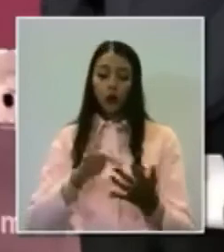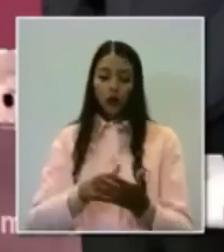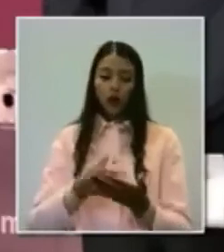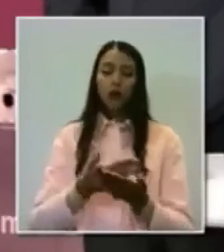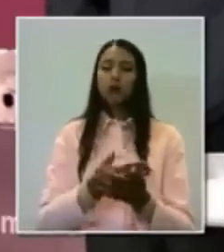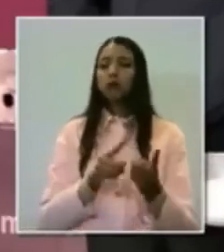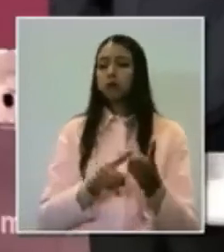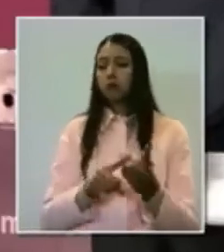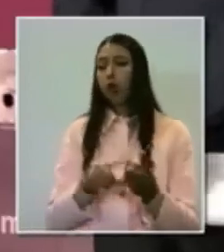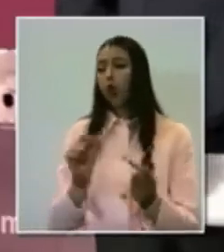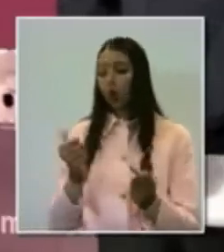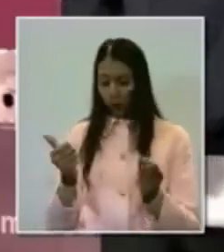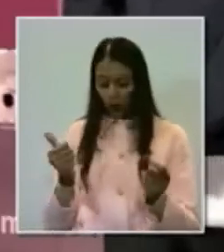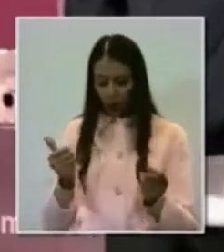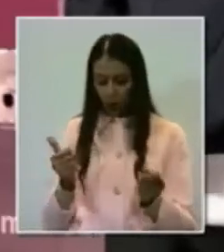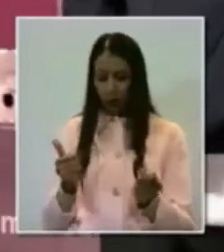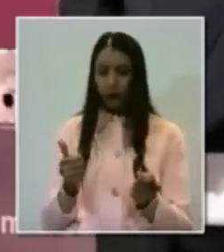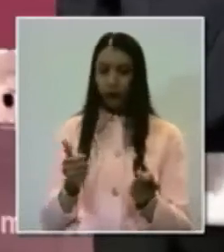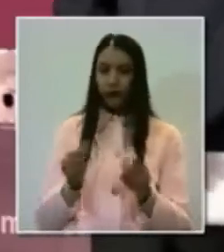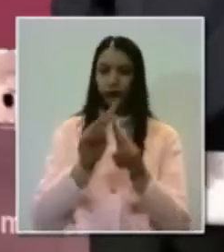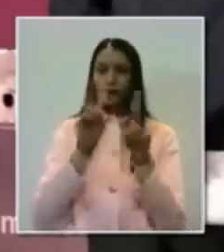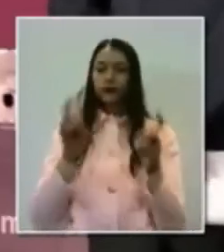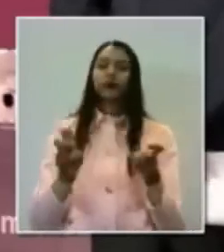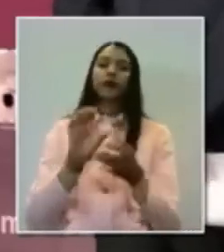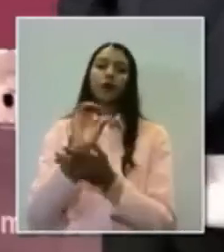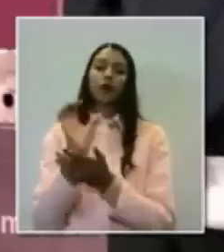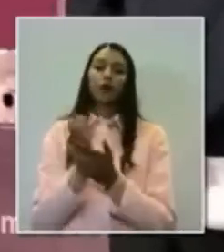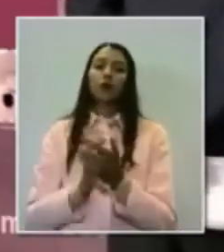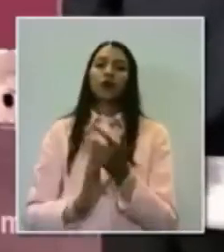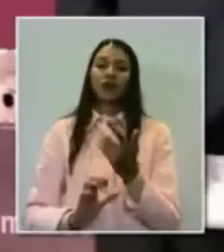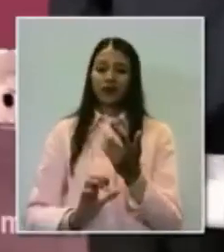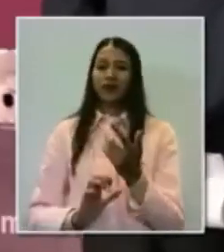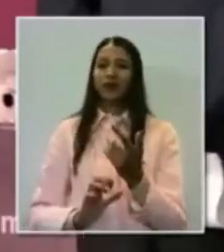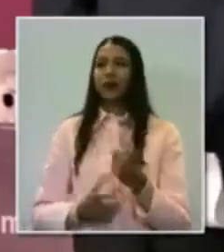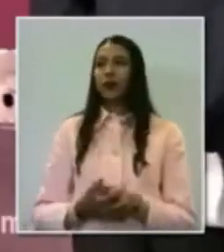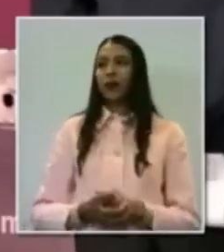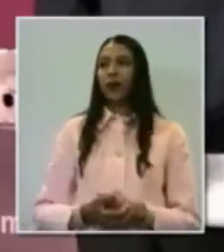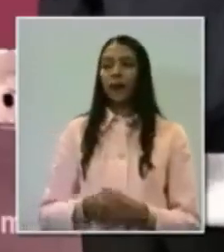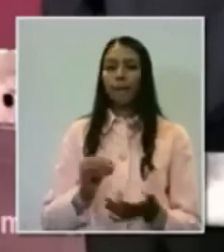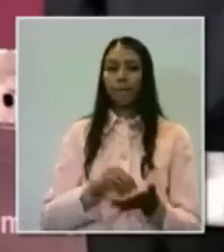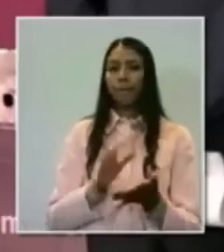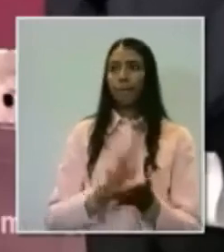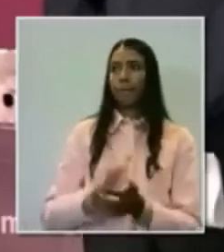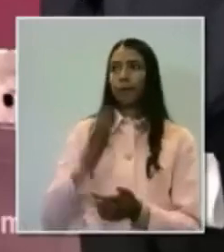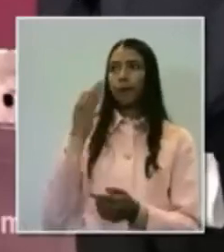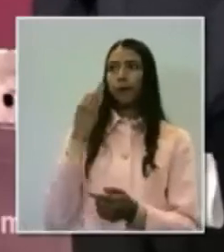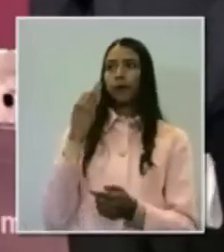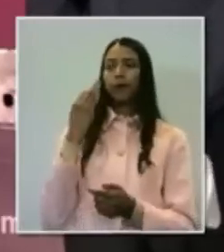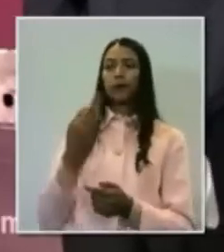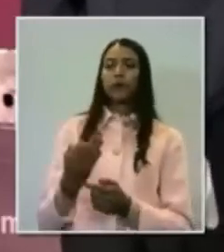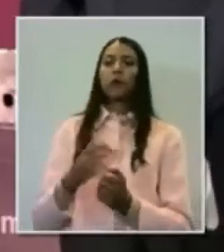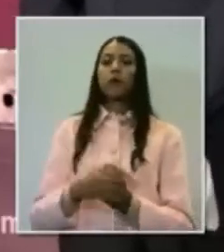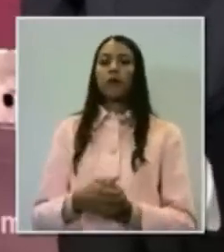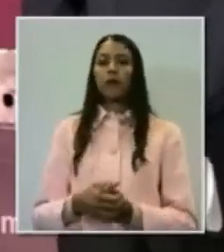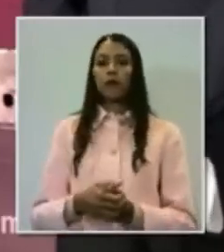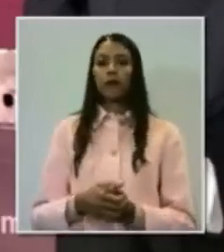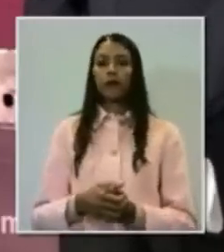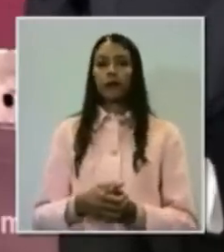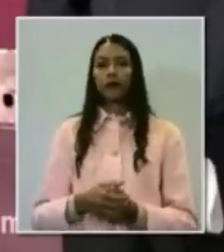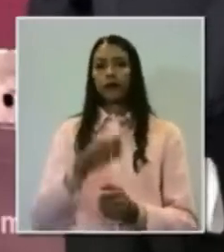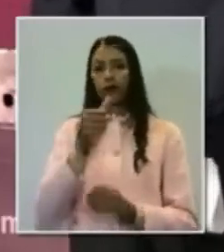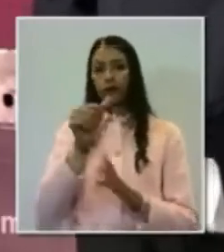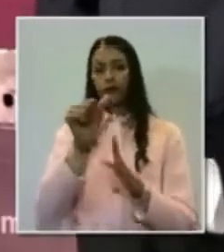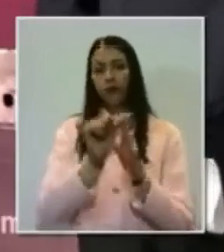origen. Algunos otros, pues es el tema de los contratos que se establecen por tiempo determinado,